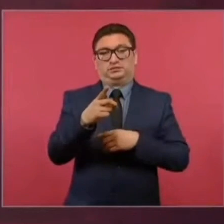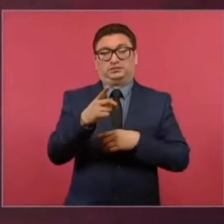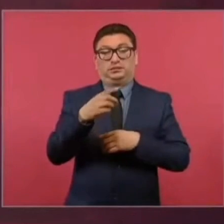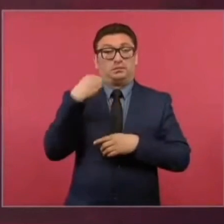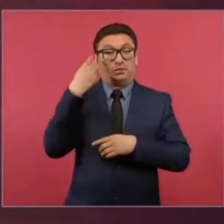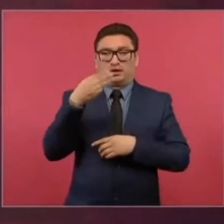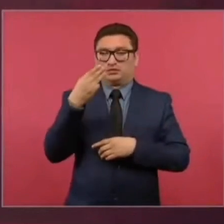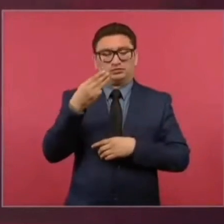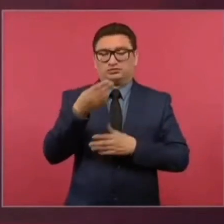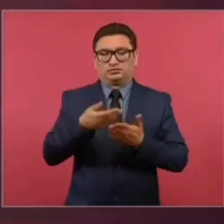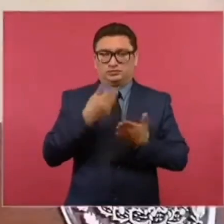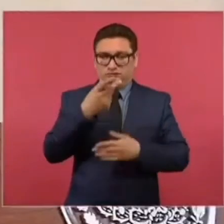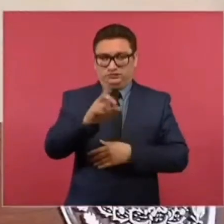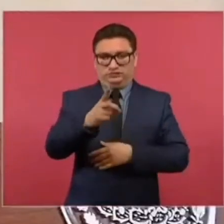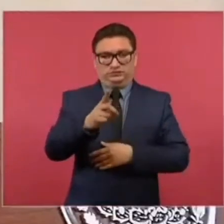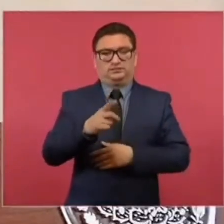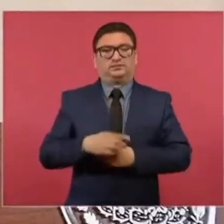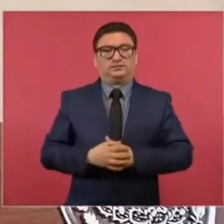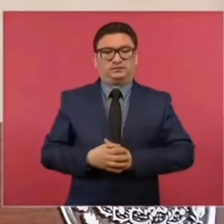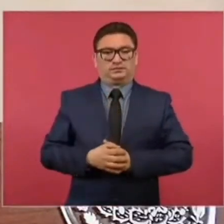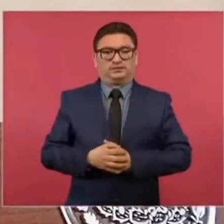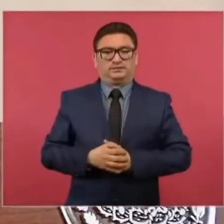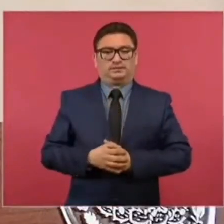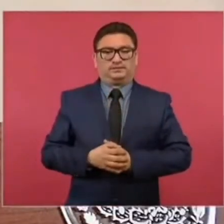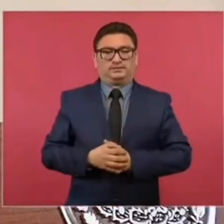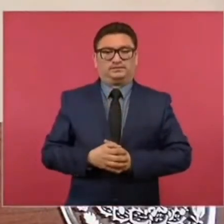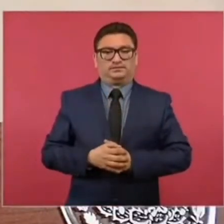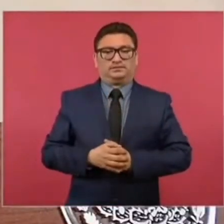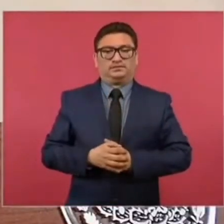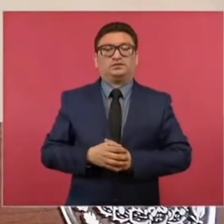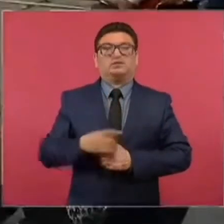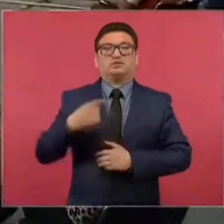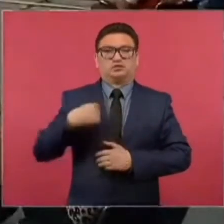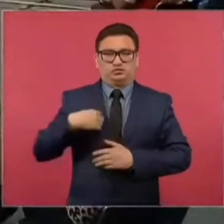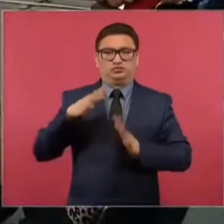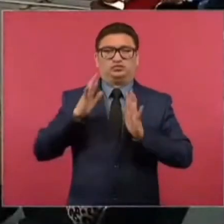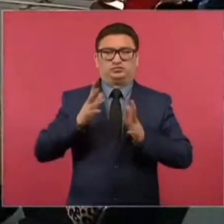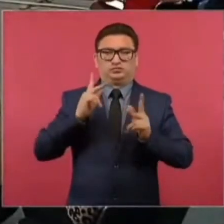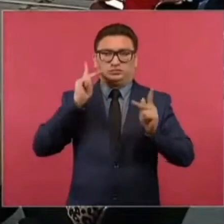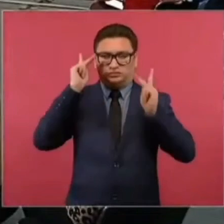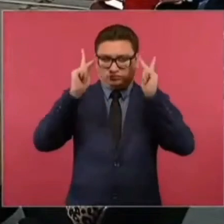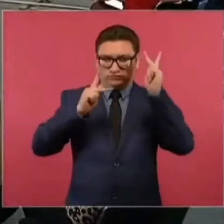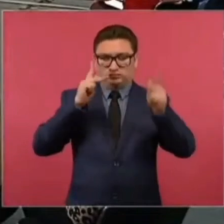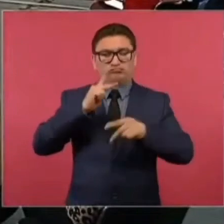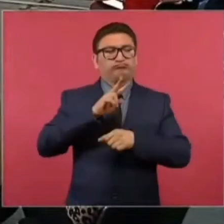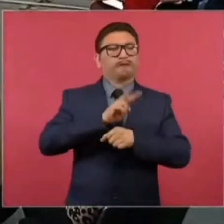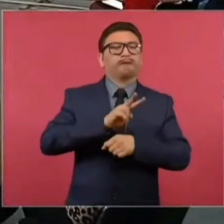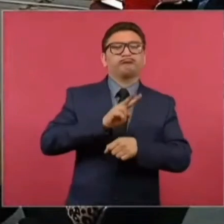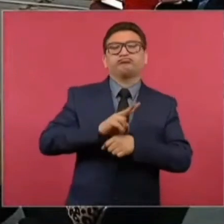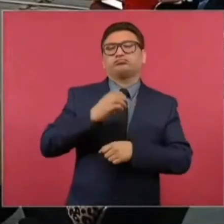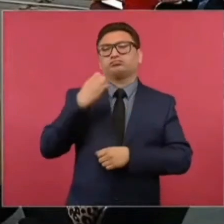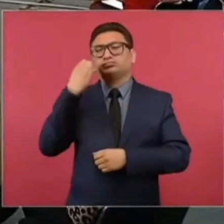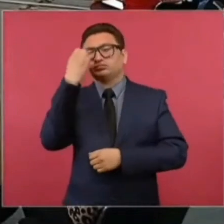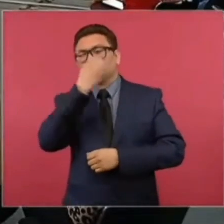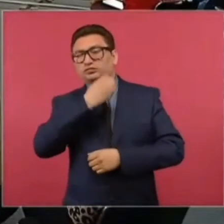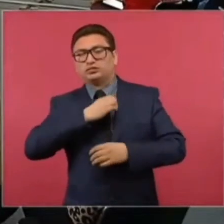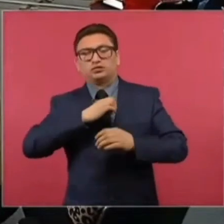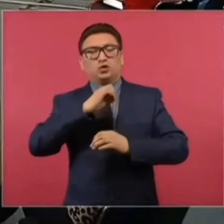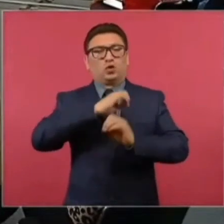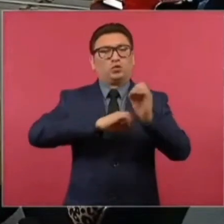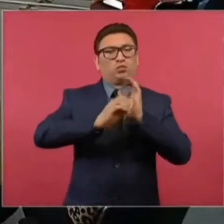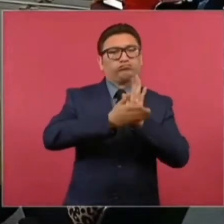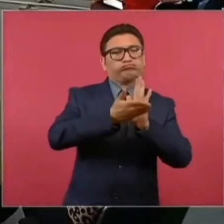marzo. Acabo de hacer una gira de supervisión de obras, me dio mucho